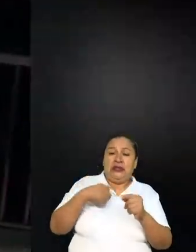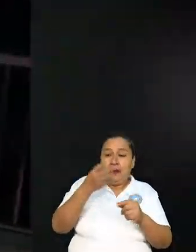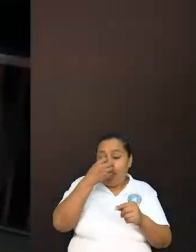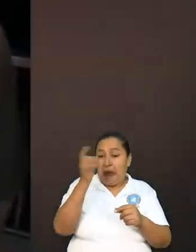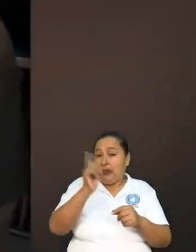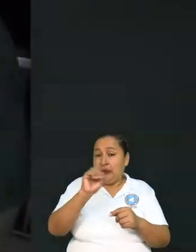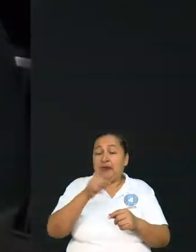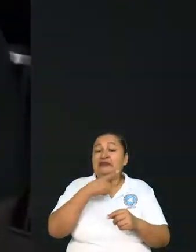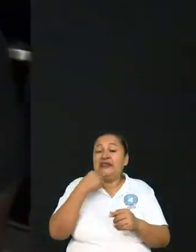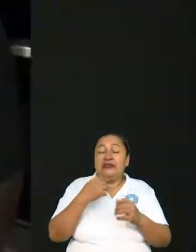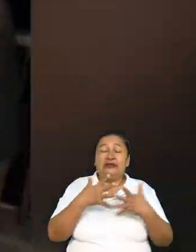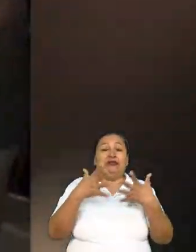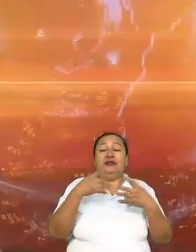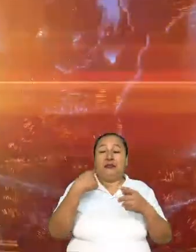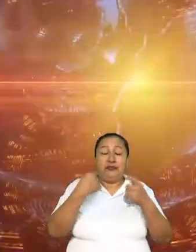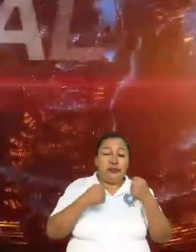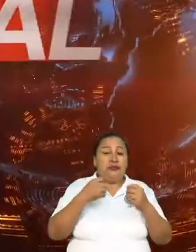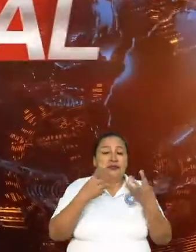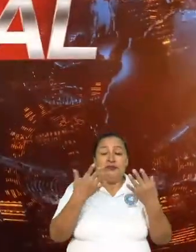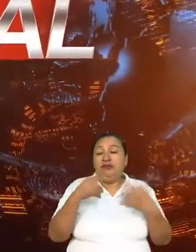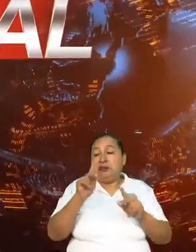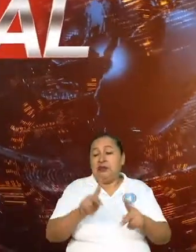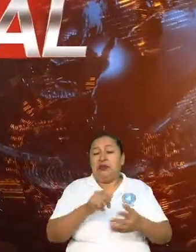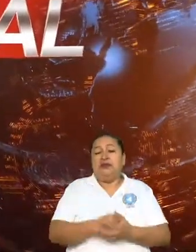broma y entró en shock absoluto.